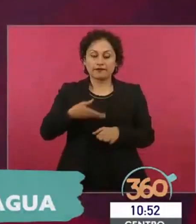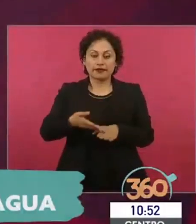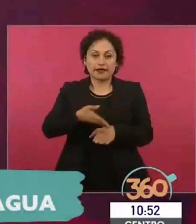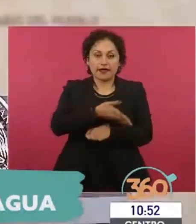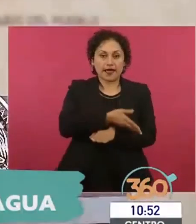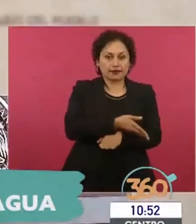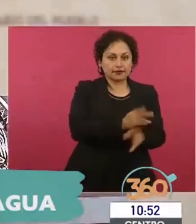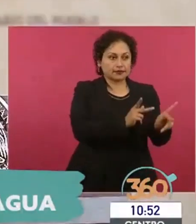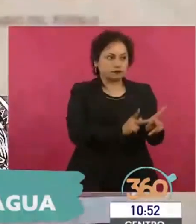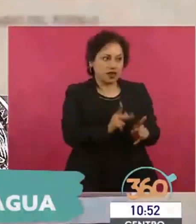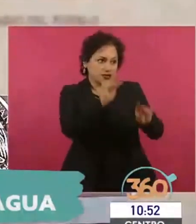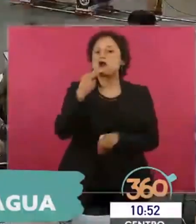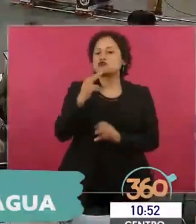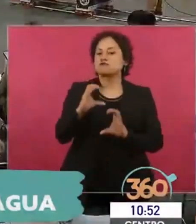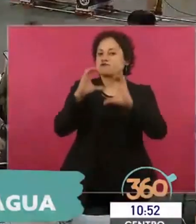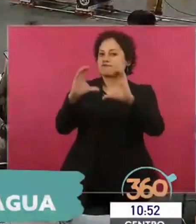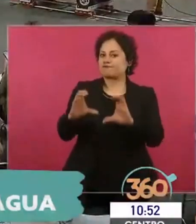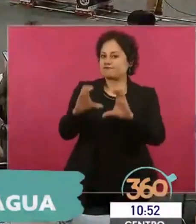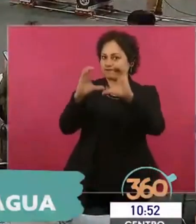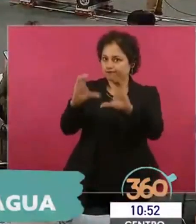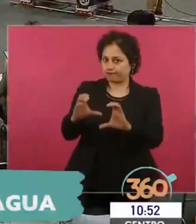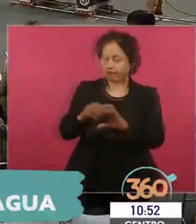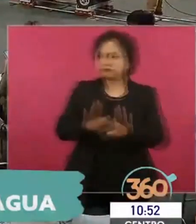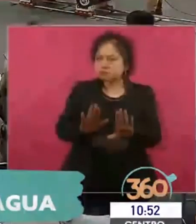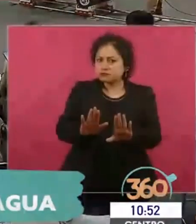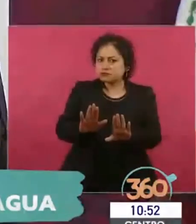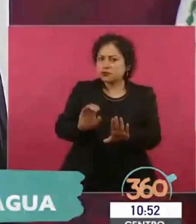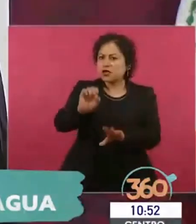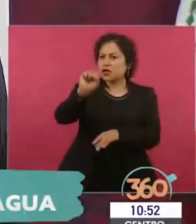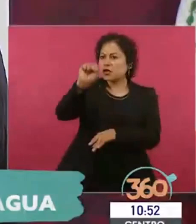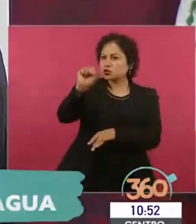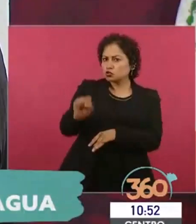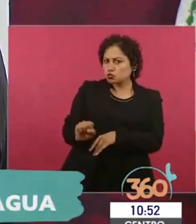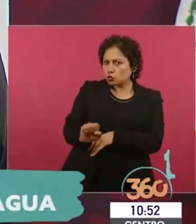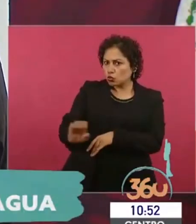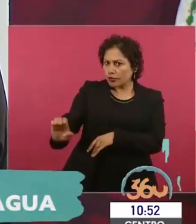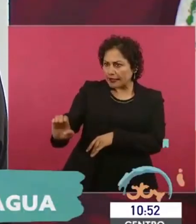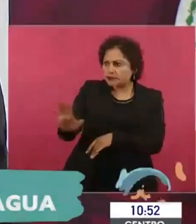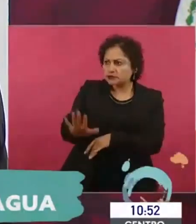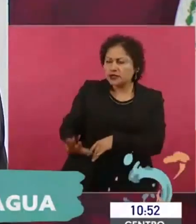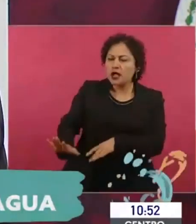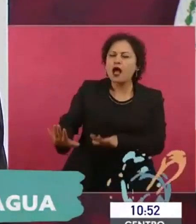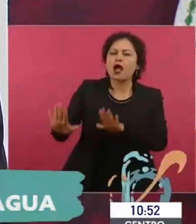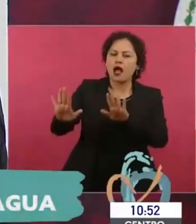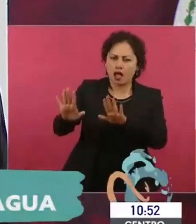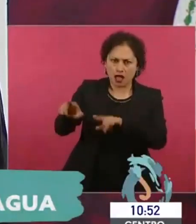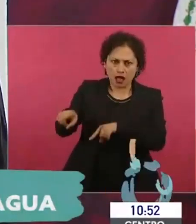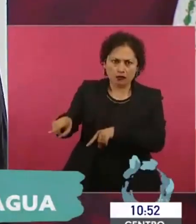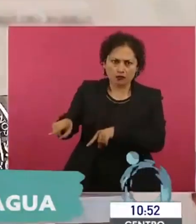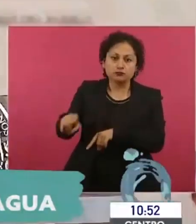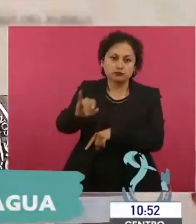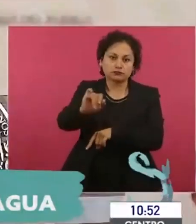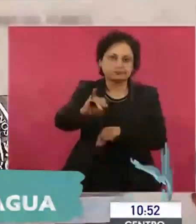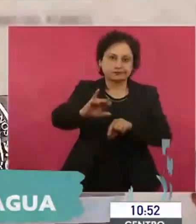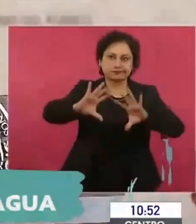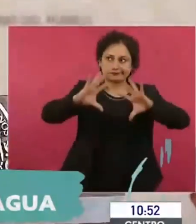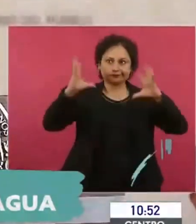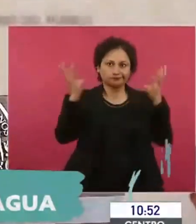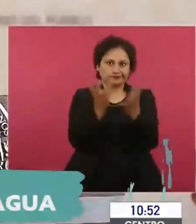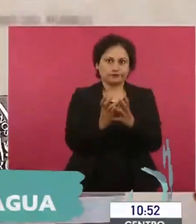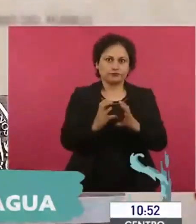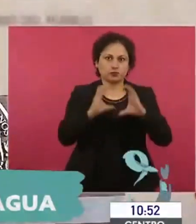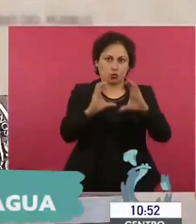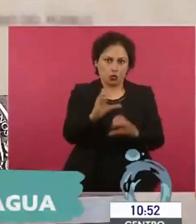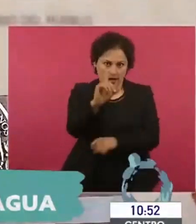racional el agua en el sureste Claro que hay que cuidar el agua también pero en el sureste tenemos el